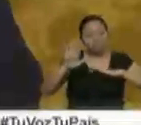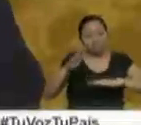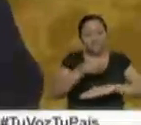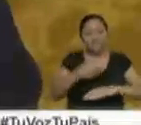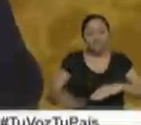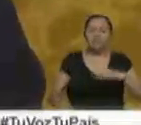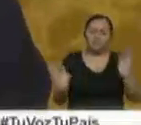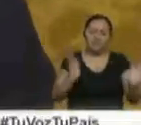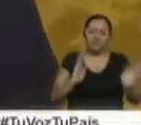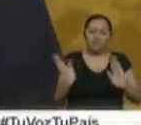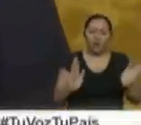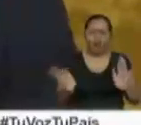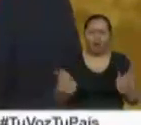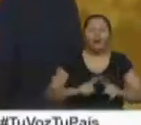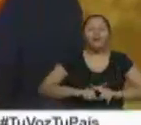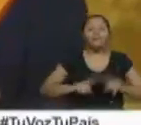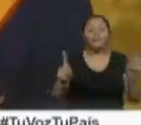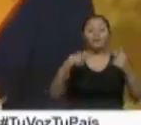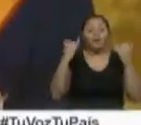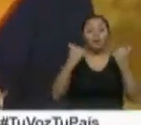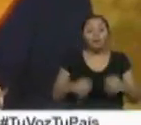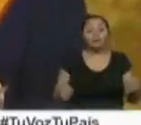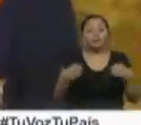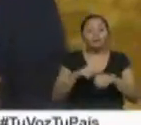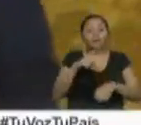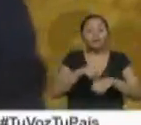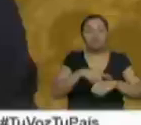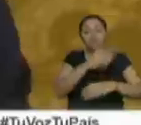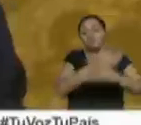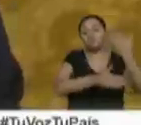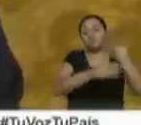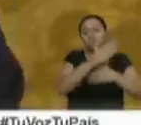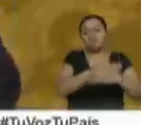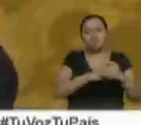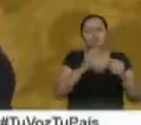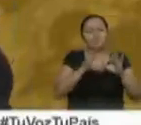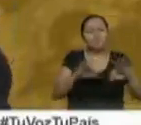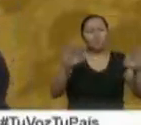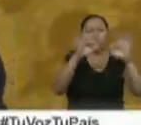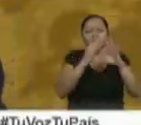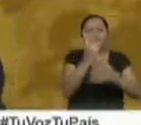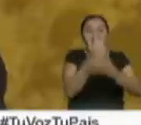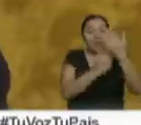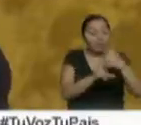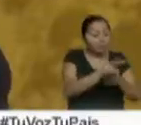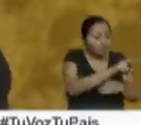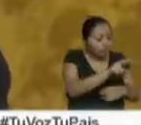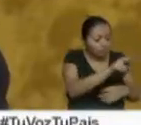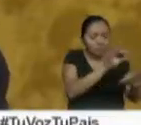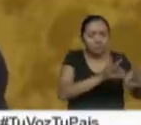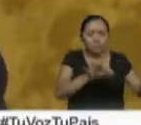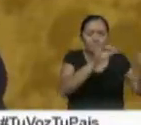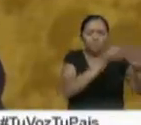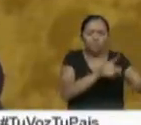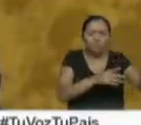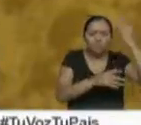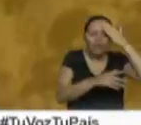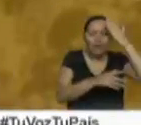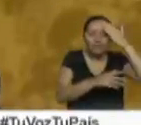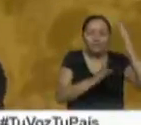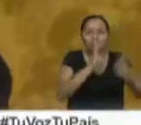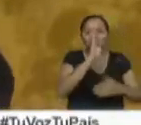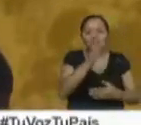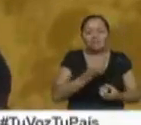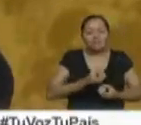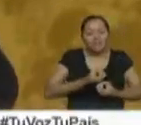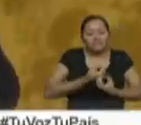eso, más allá de lo que el tiempo traiga, quiero que mis hijos sepan lo importante que siempre es dejar